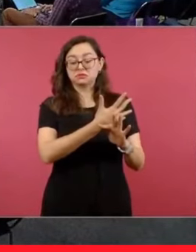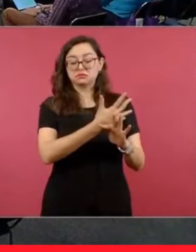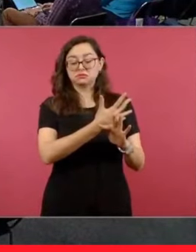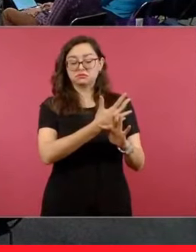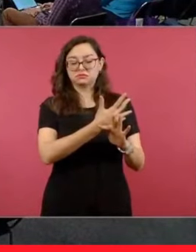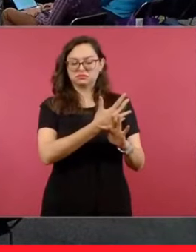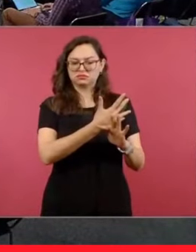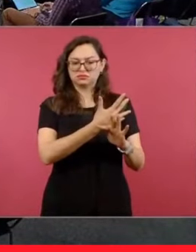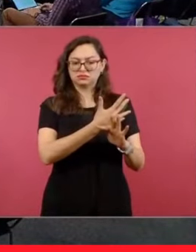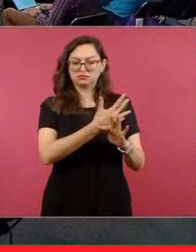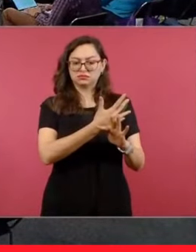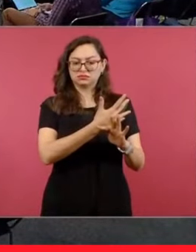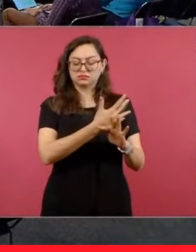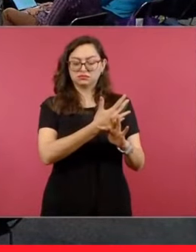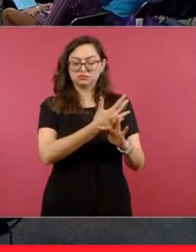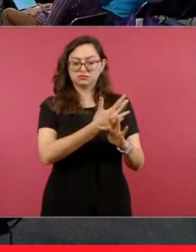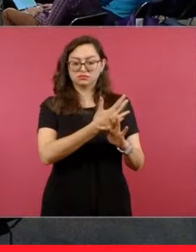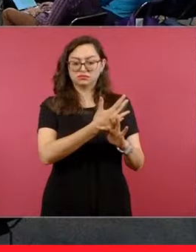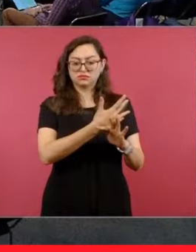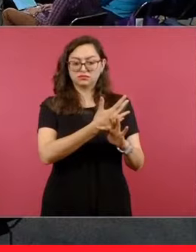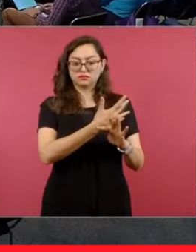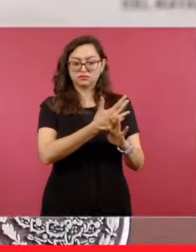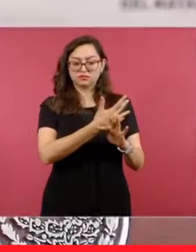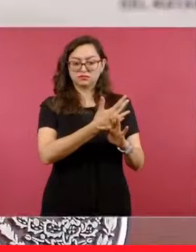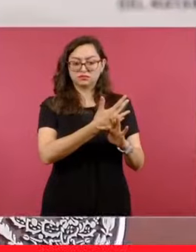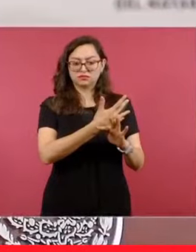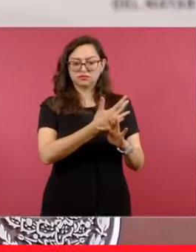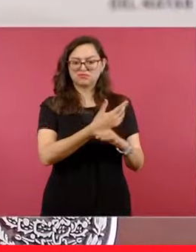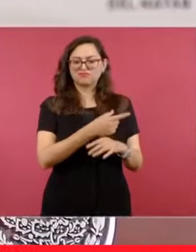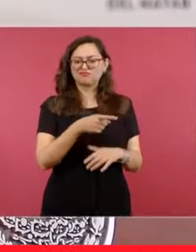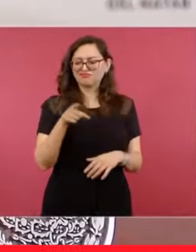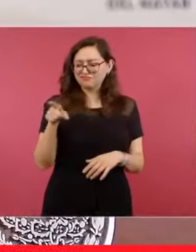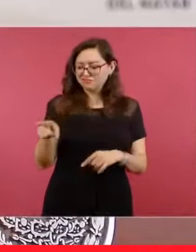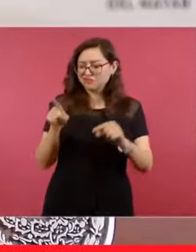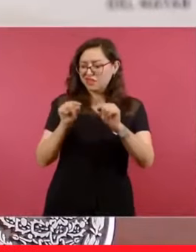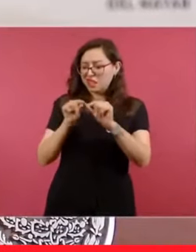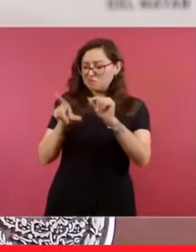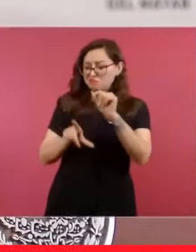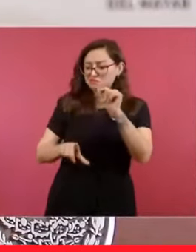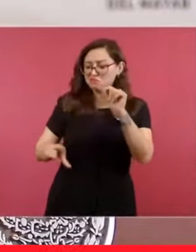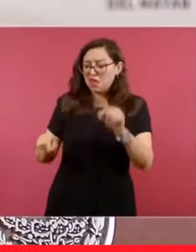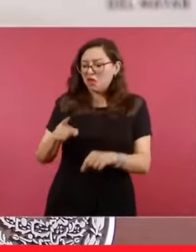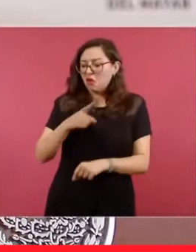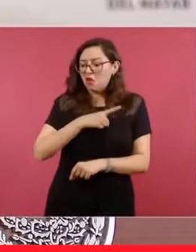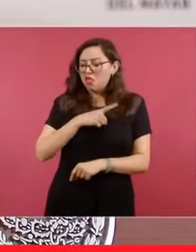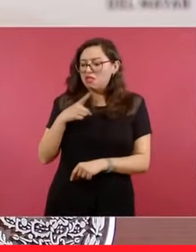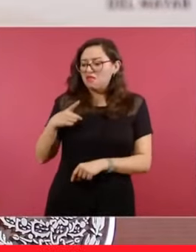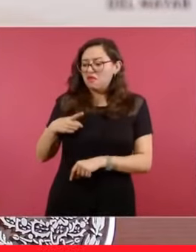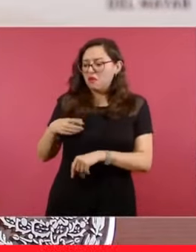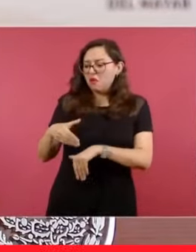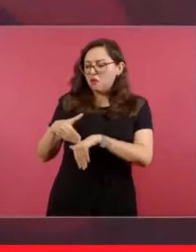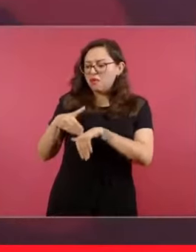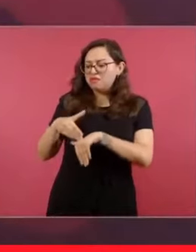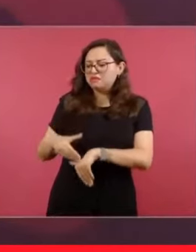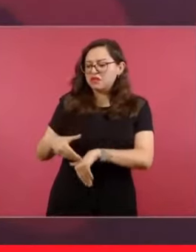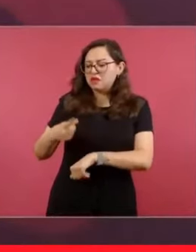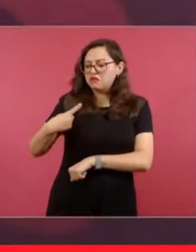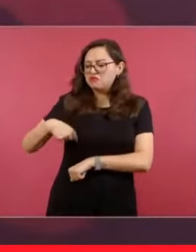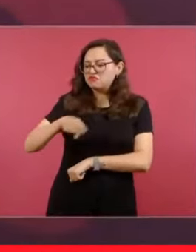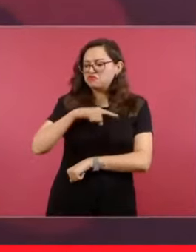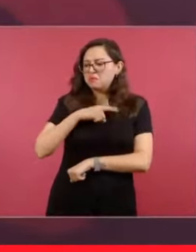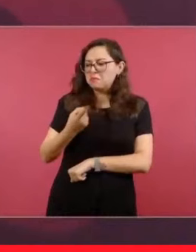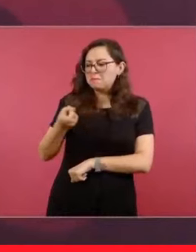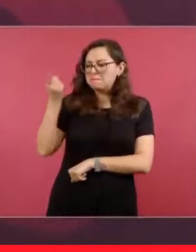prepotente dice ustedes van a hacer lo que nosotros eh les